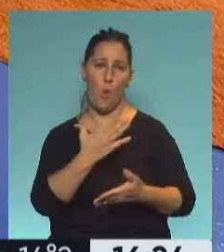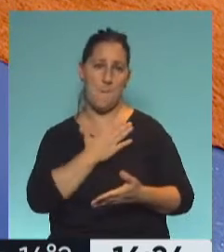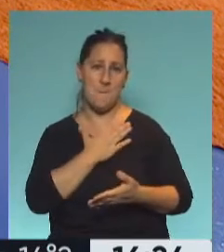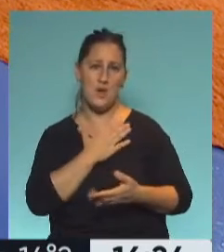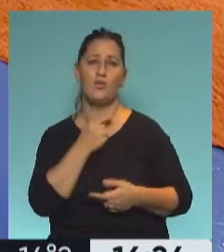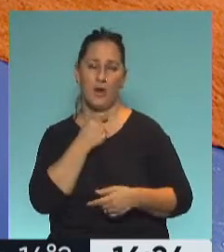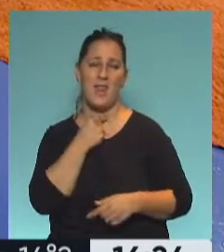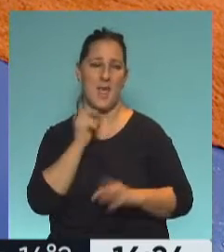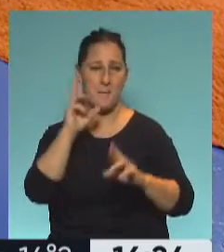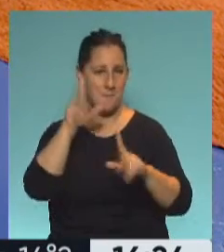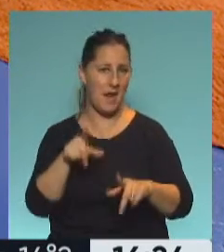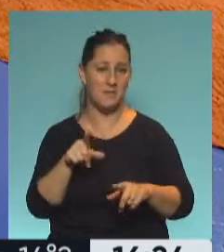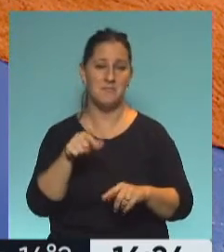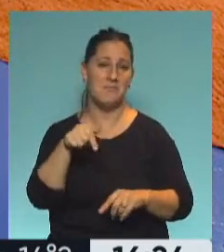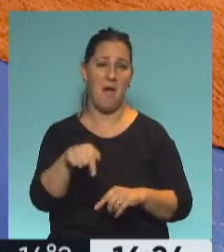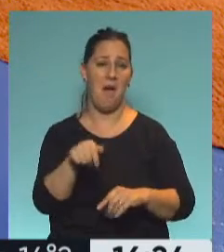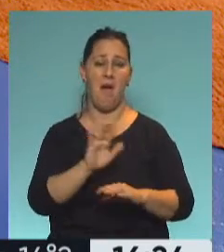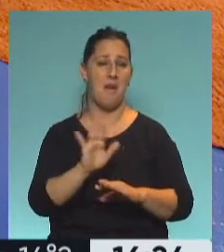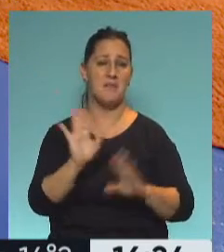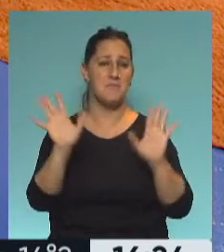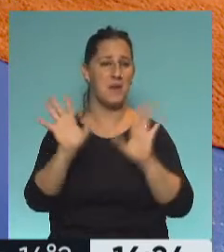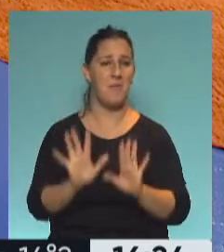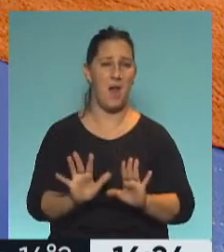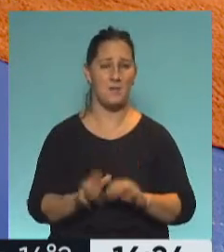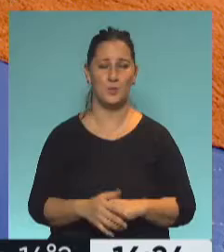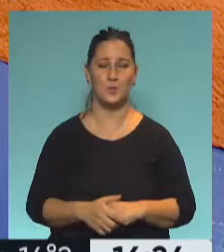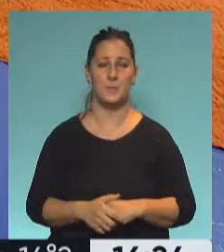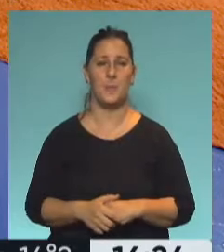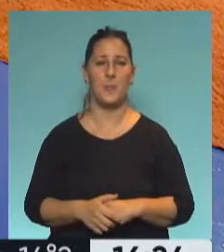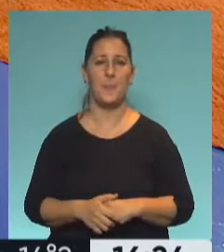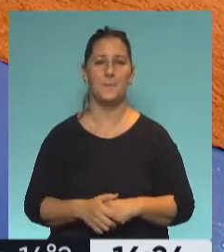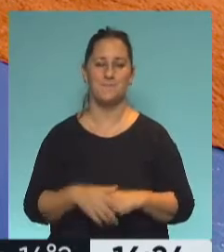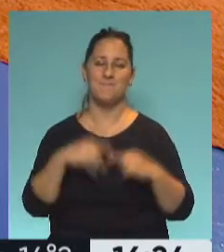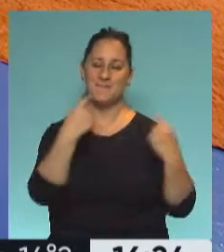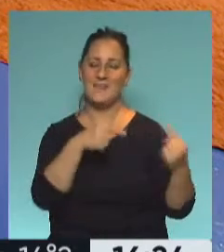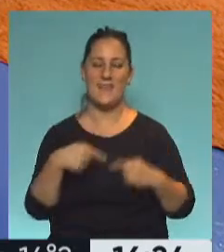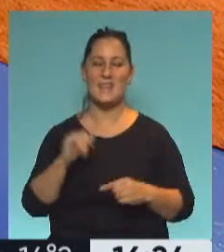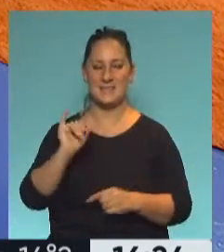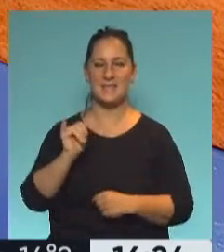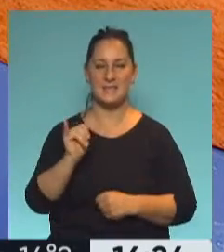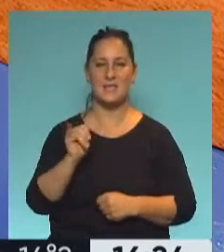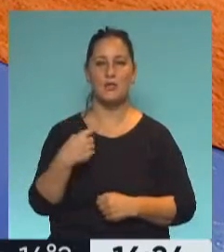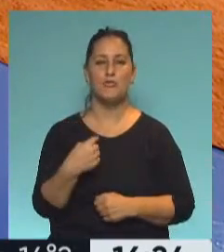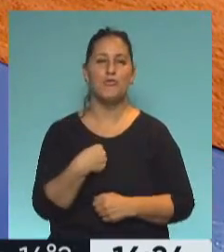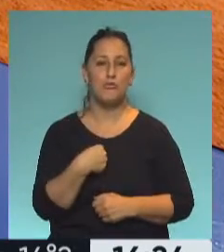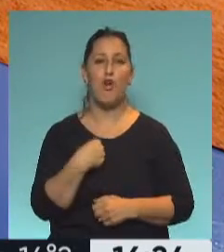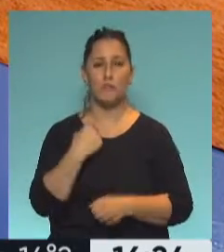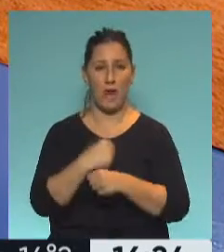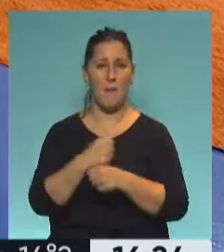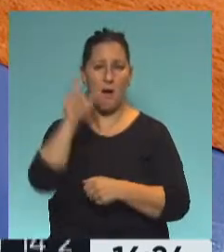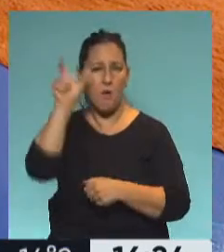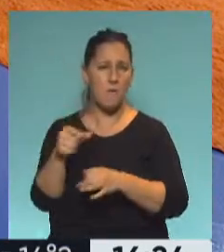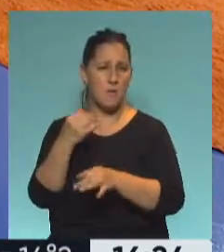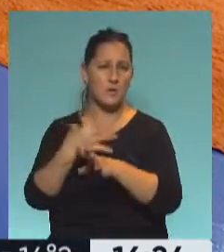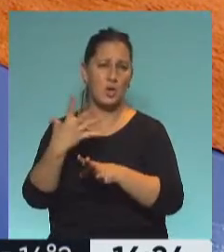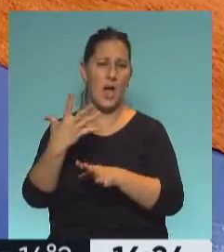quería hacer, y ahí fue a donde fuimos. Claro. Para mí hay una diferencia muy grande. Yo de hecho trabajo con artistas todos